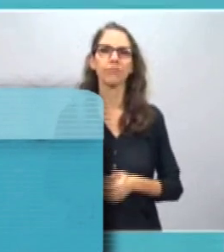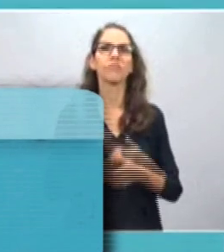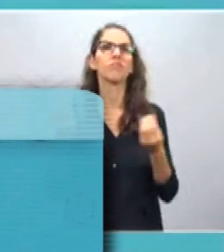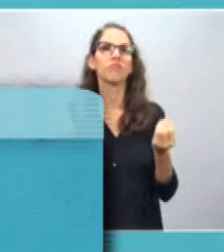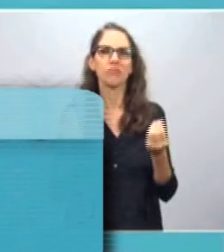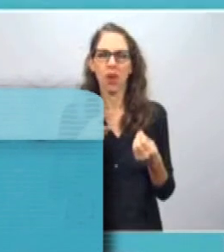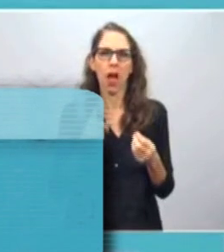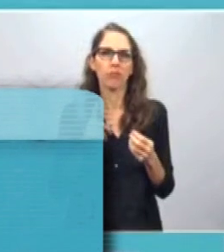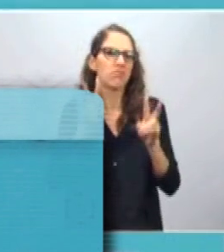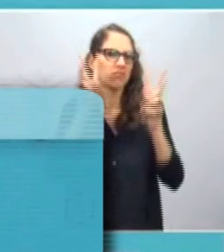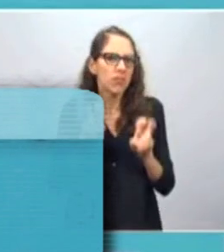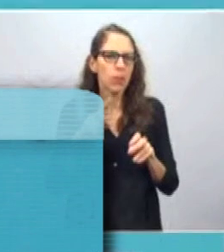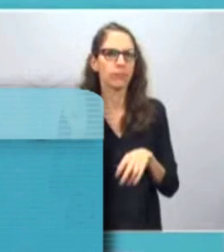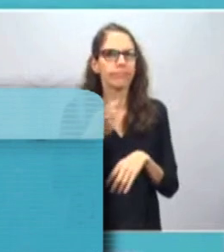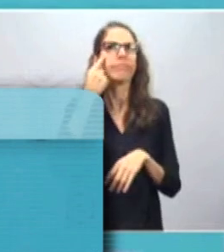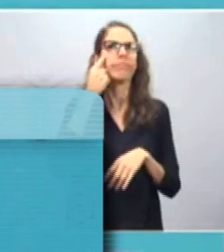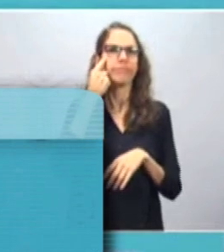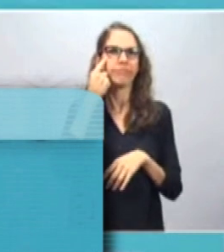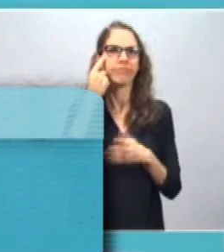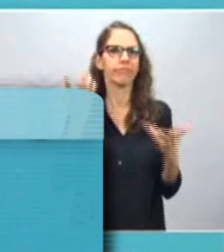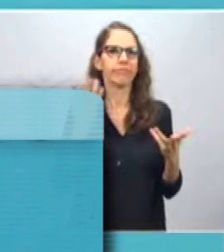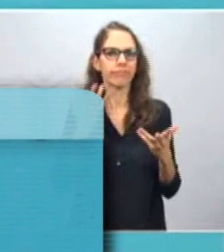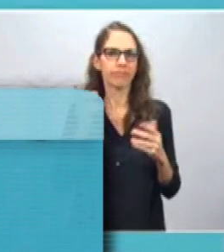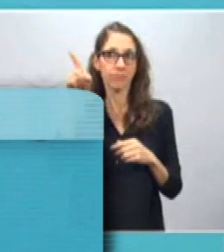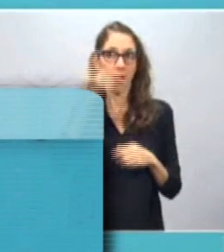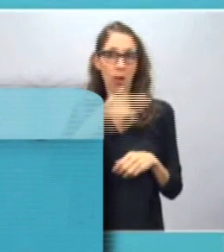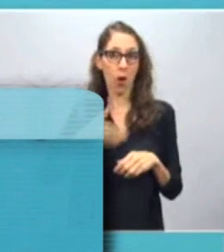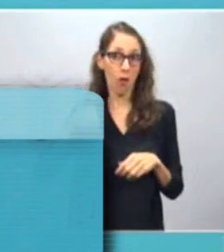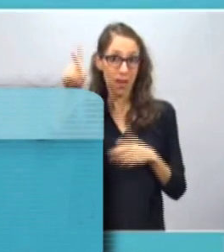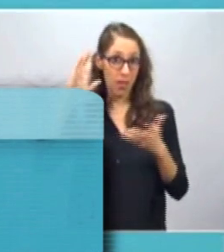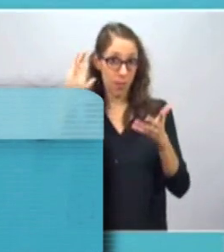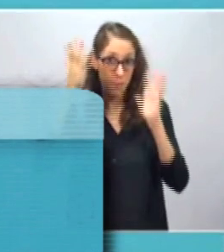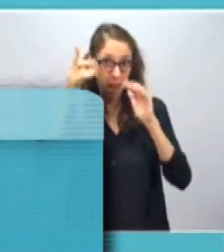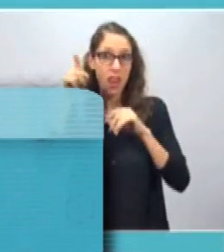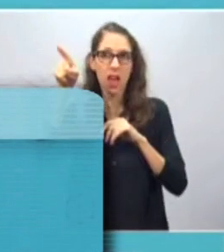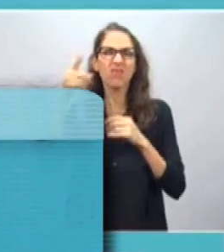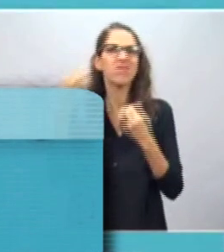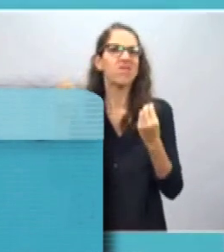en lo que nosotros consideramos se está llevando adelante por parte del gobierno de Milei, que es un